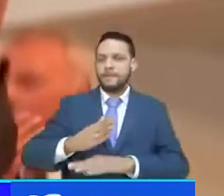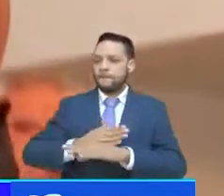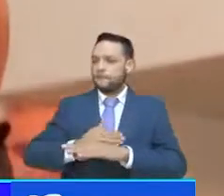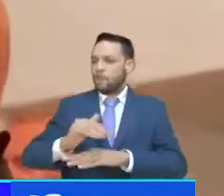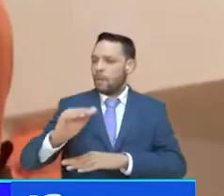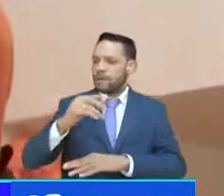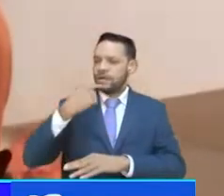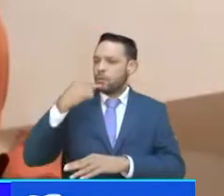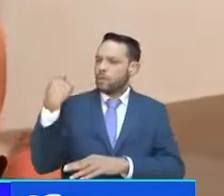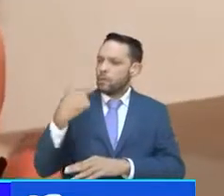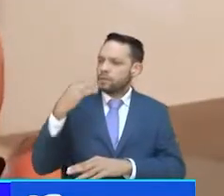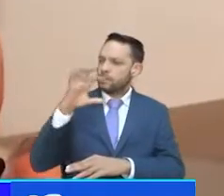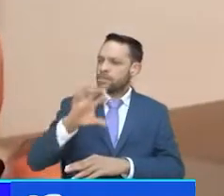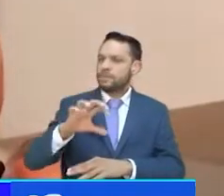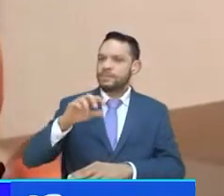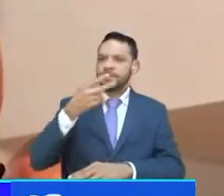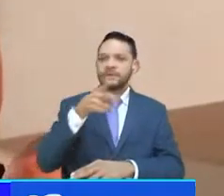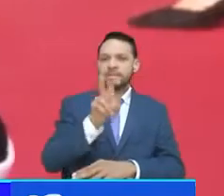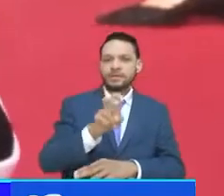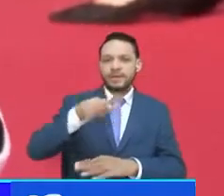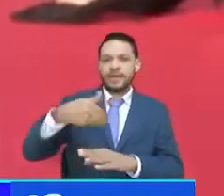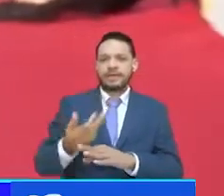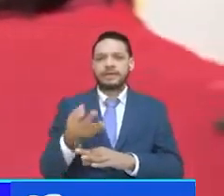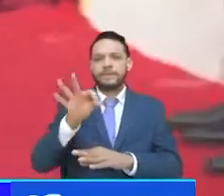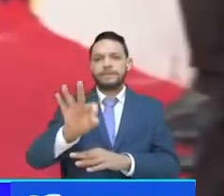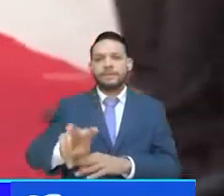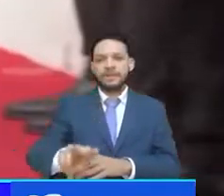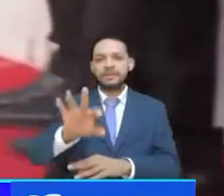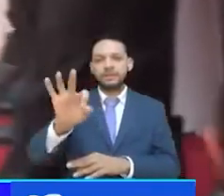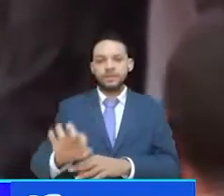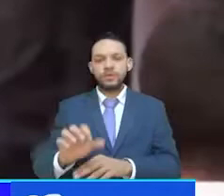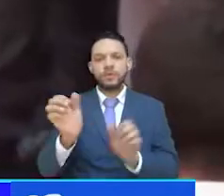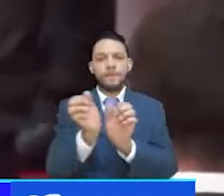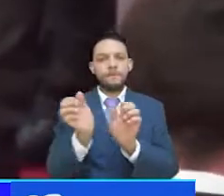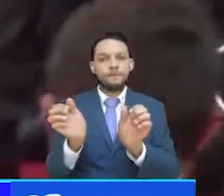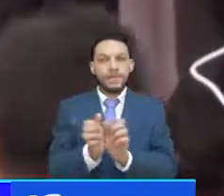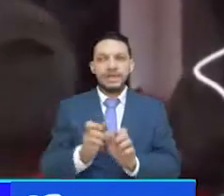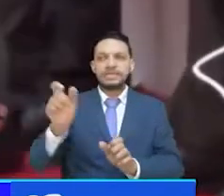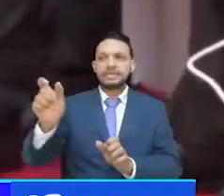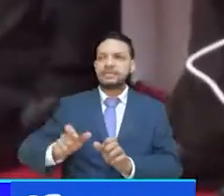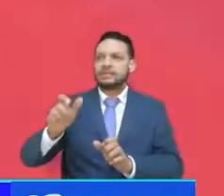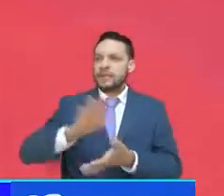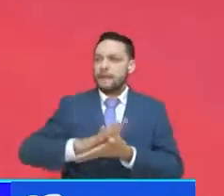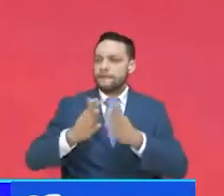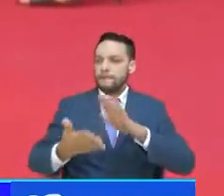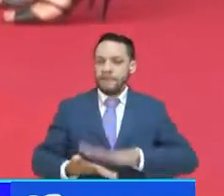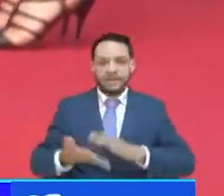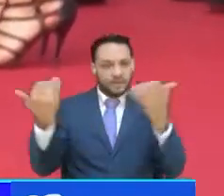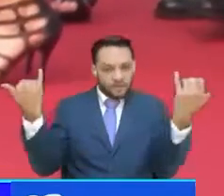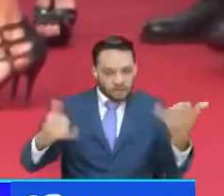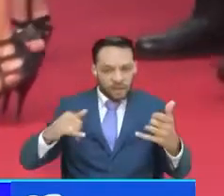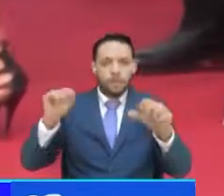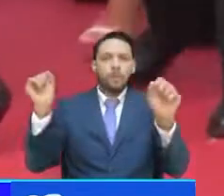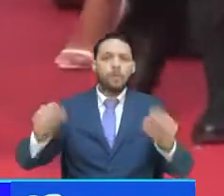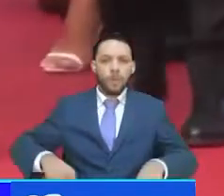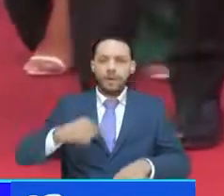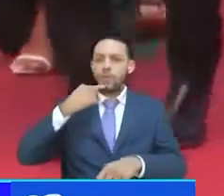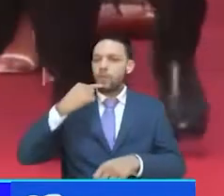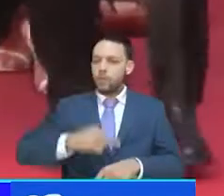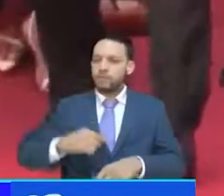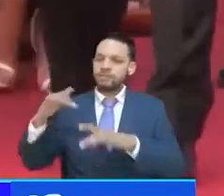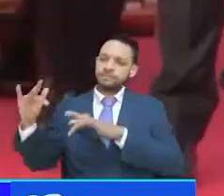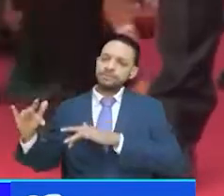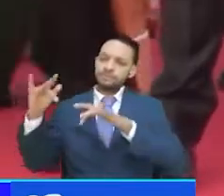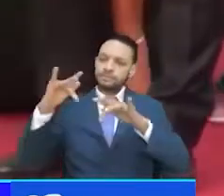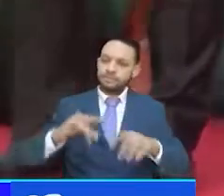que se realizará del 17 al 28 de mayo, a menos de que los combates en Ucrania lleguen a su fin. El festival resaltó la valentía